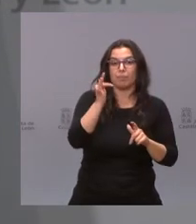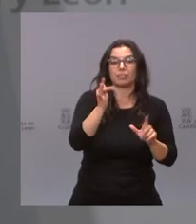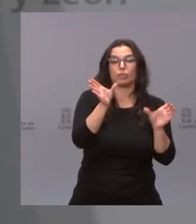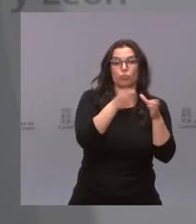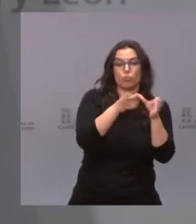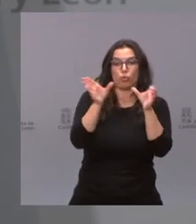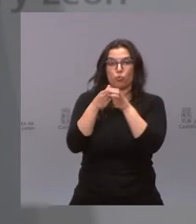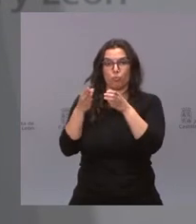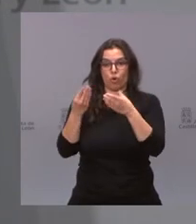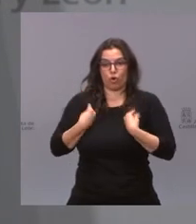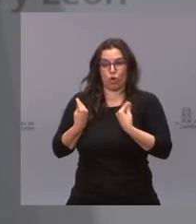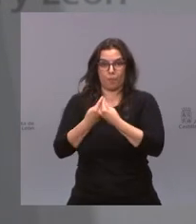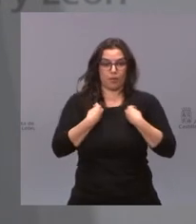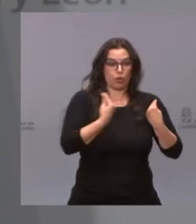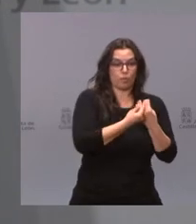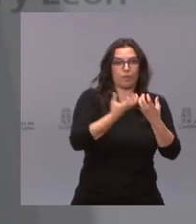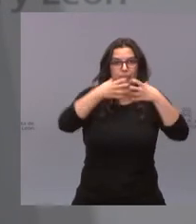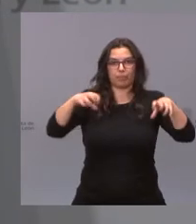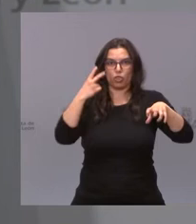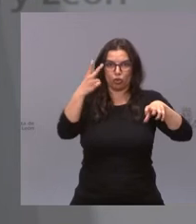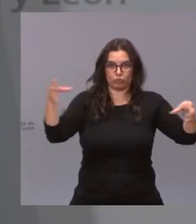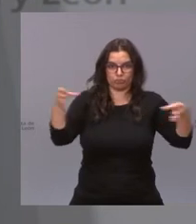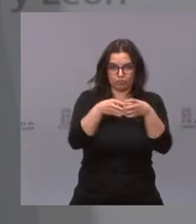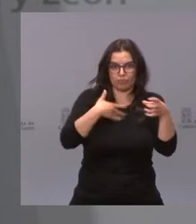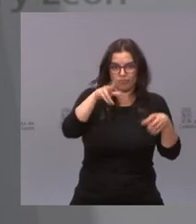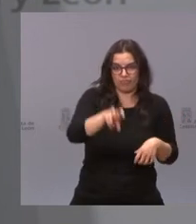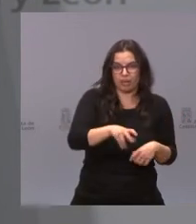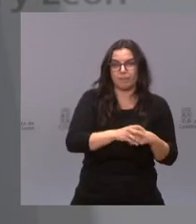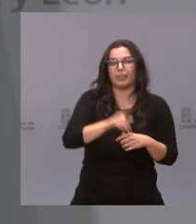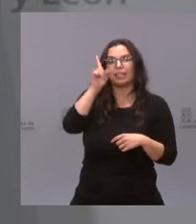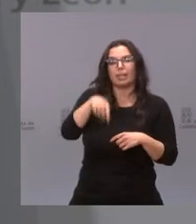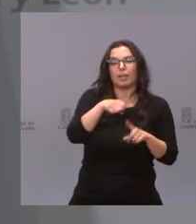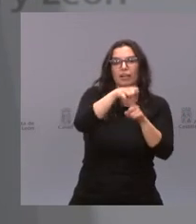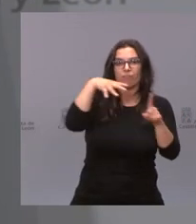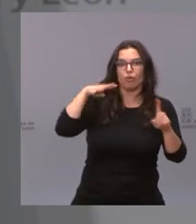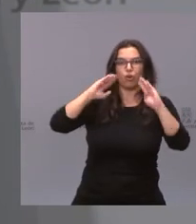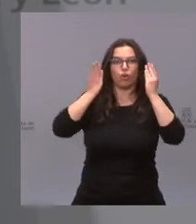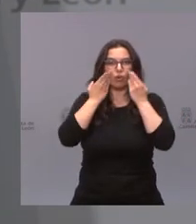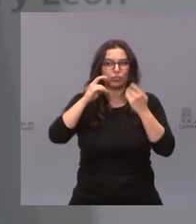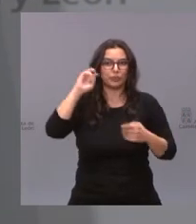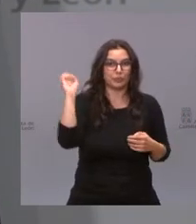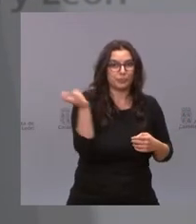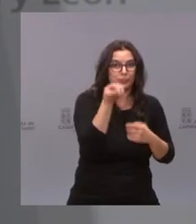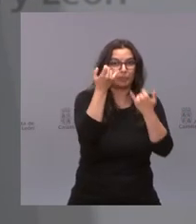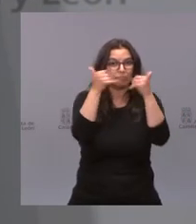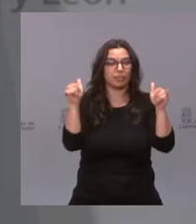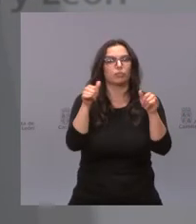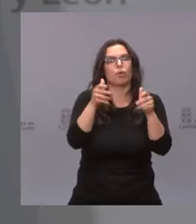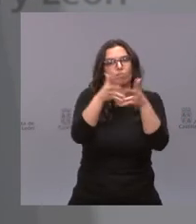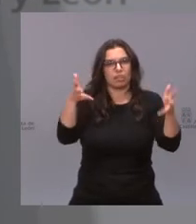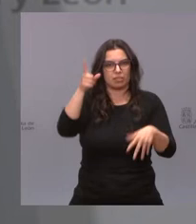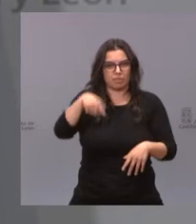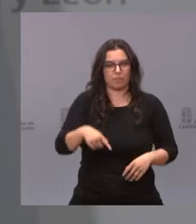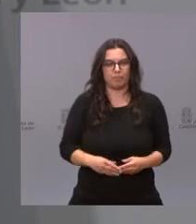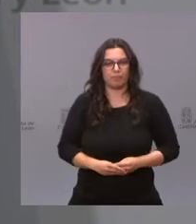3 y aumentando también los aforos de congresos y eventos similares. Por otra parte, se va